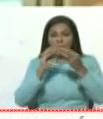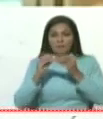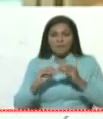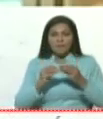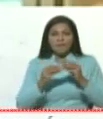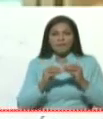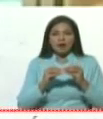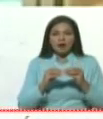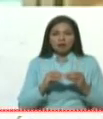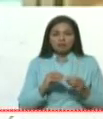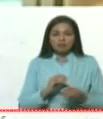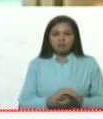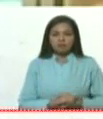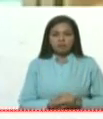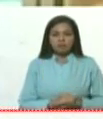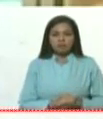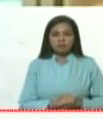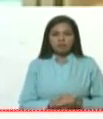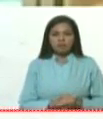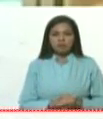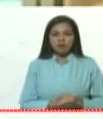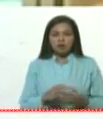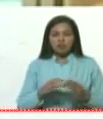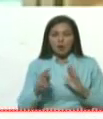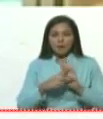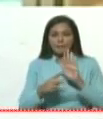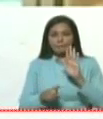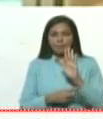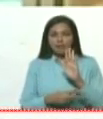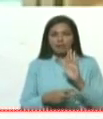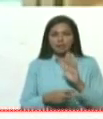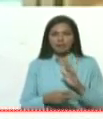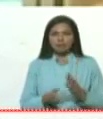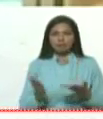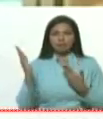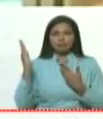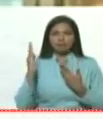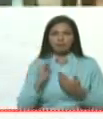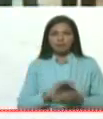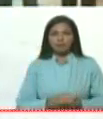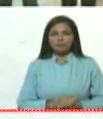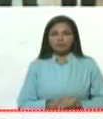Ezequiel, Bujanda y el Parque La Ceiba. Adelante, compañera.